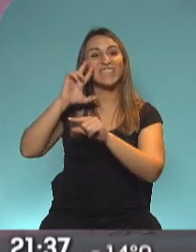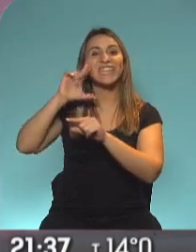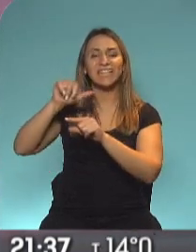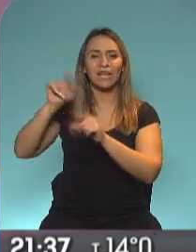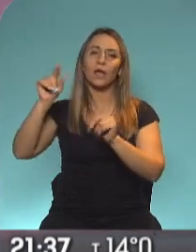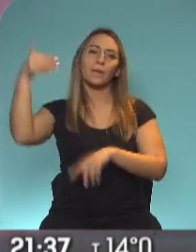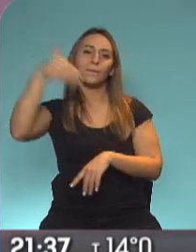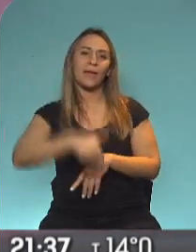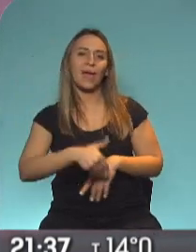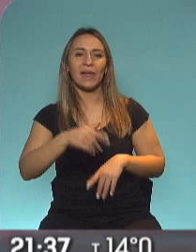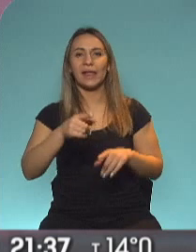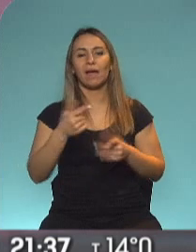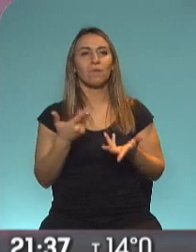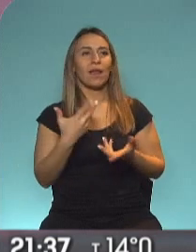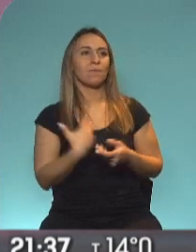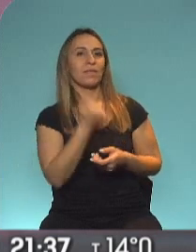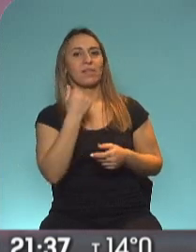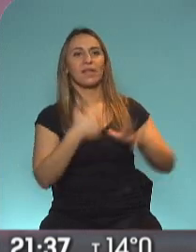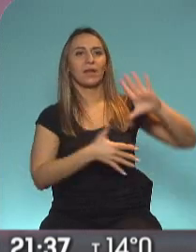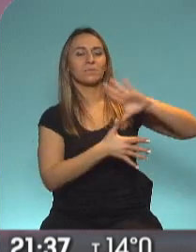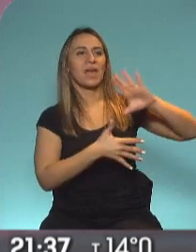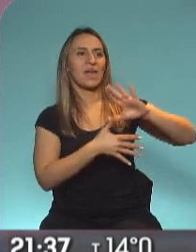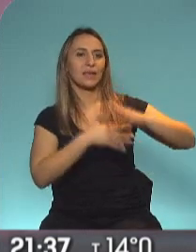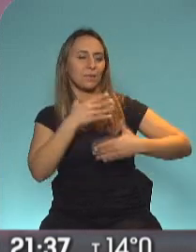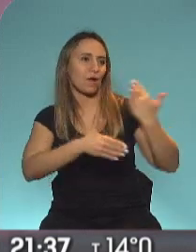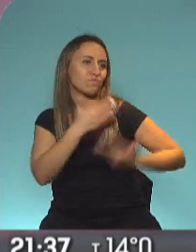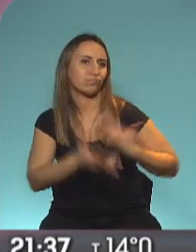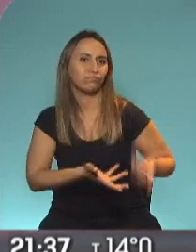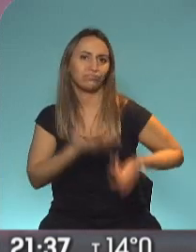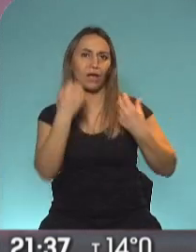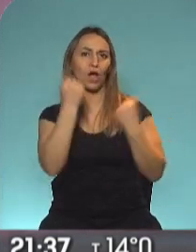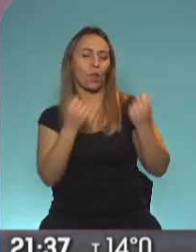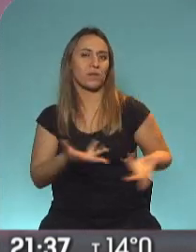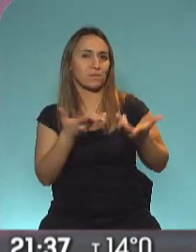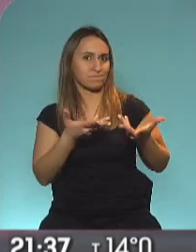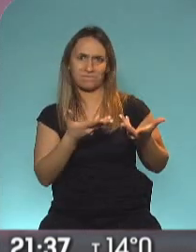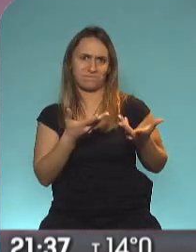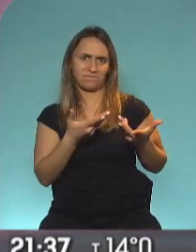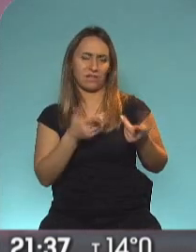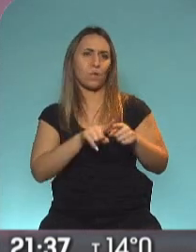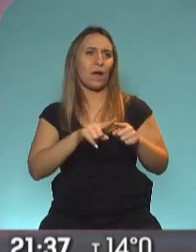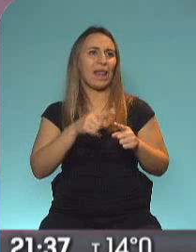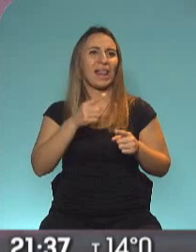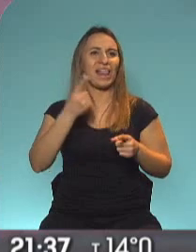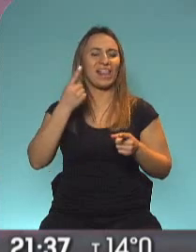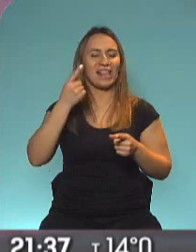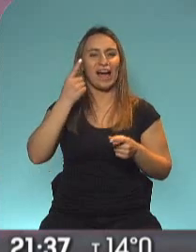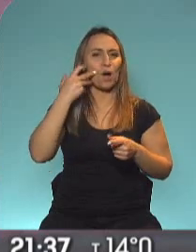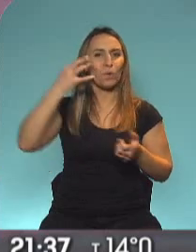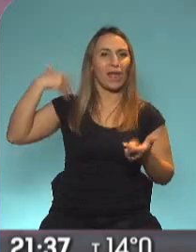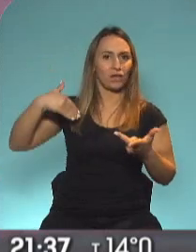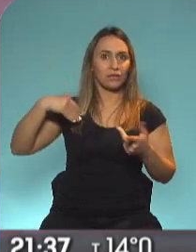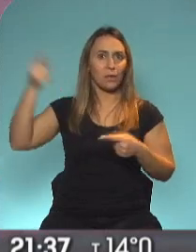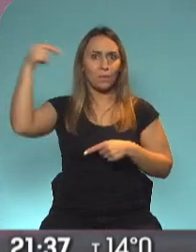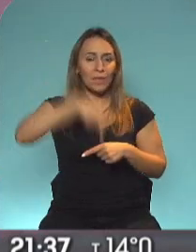la América como la gran mayoría de nuestros abuelos, sino a escapar del horror. Bueno, uno de ellos es este que vamos